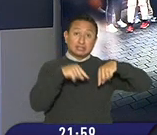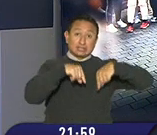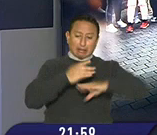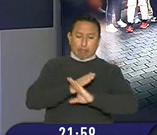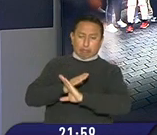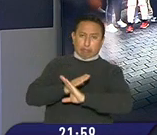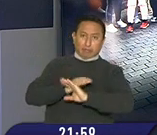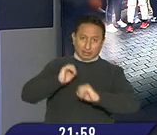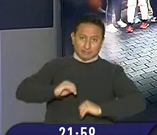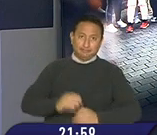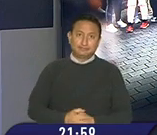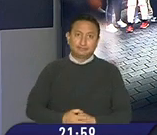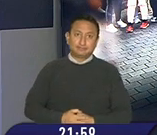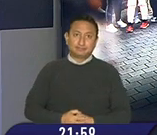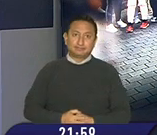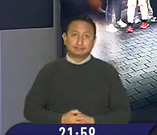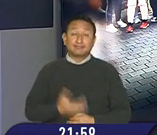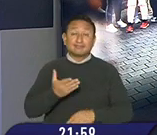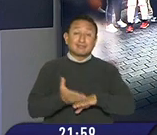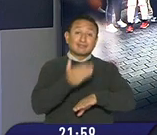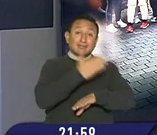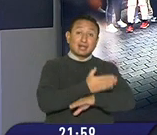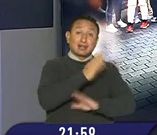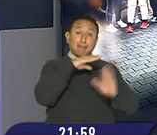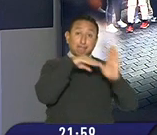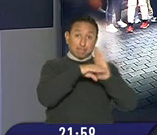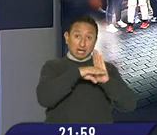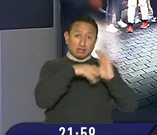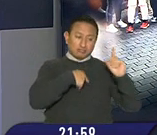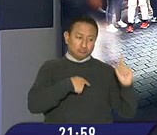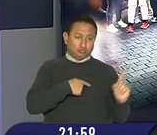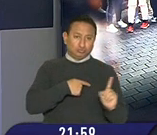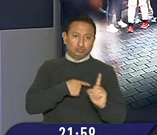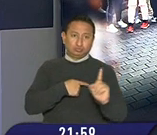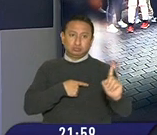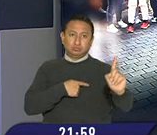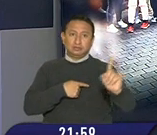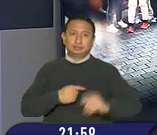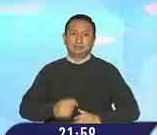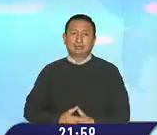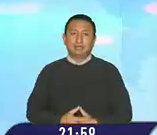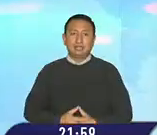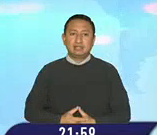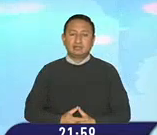de impedirlo. Había salido minutos antes de una entidad bancaria.